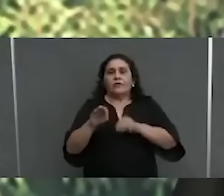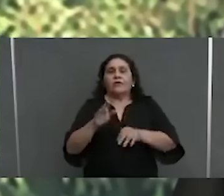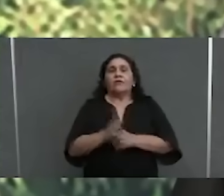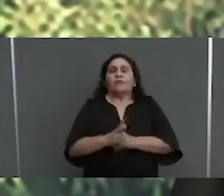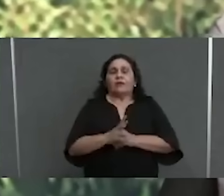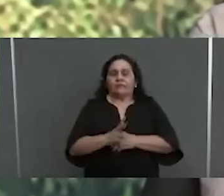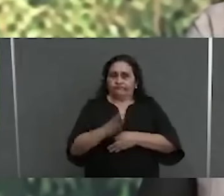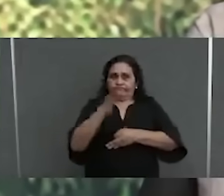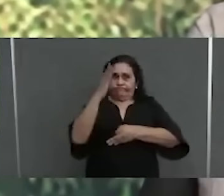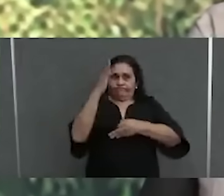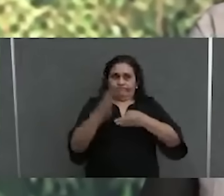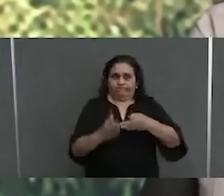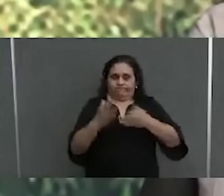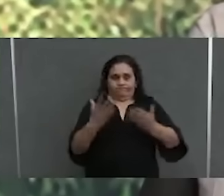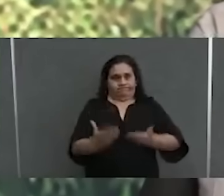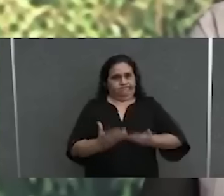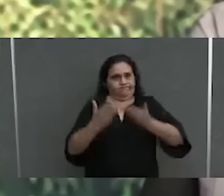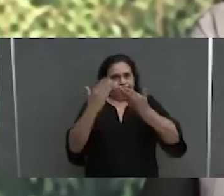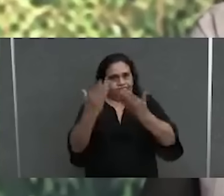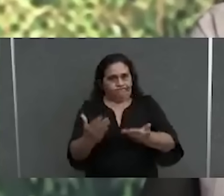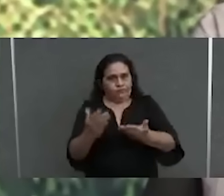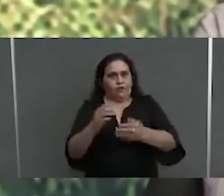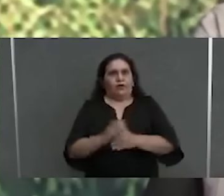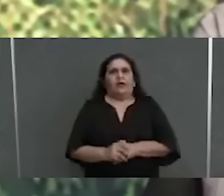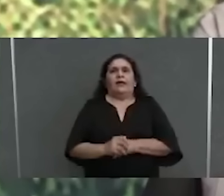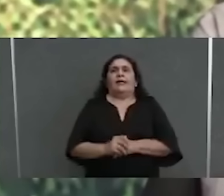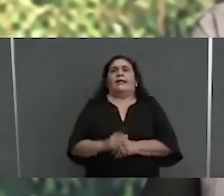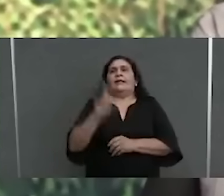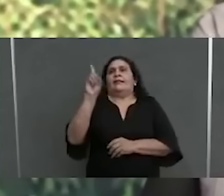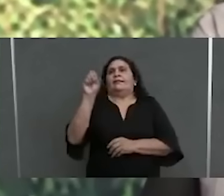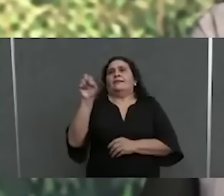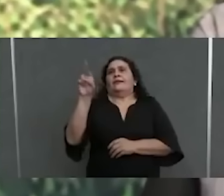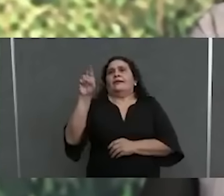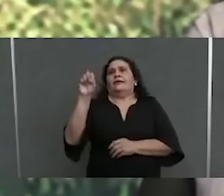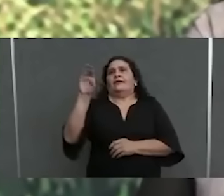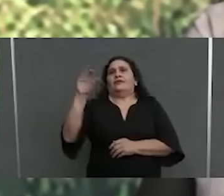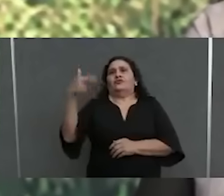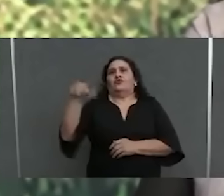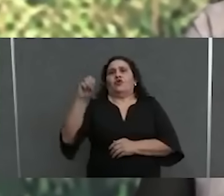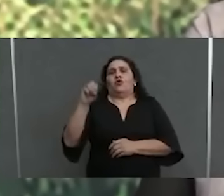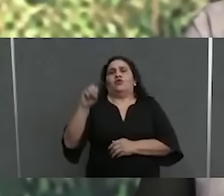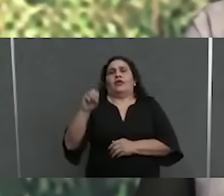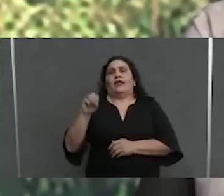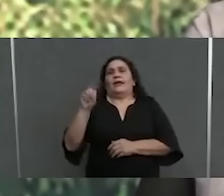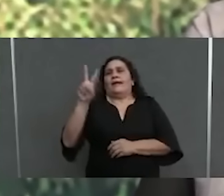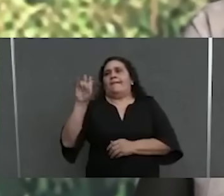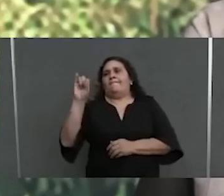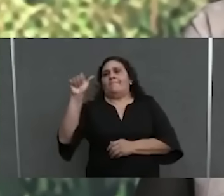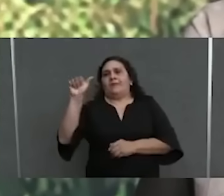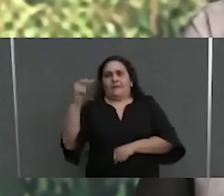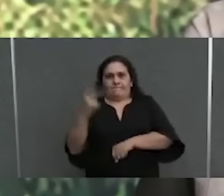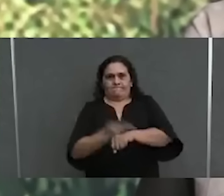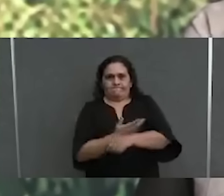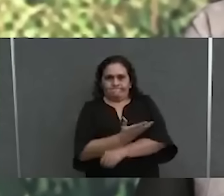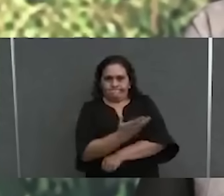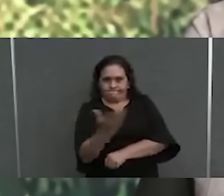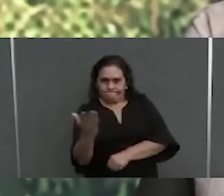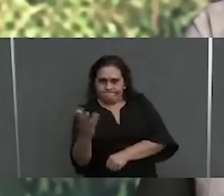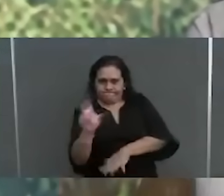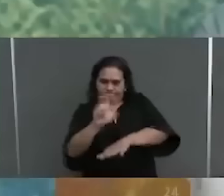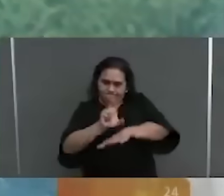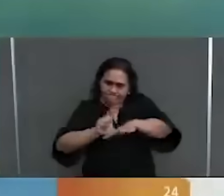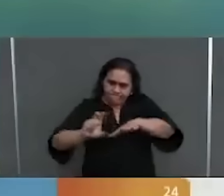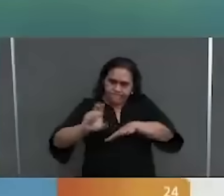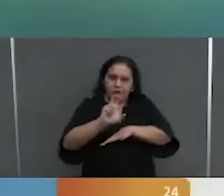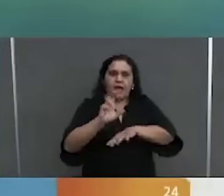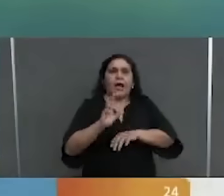el 100% del derecho de vía, o al menos arriba del 90%. Y bueno, el proyecto de la